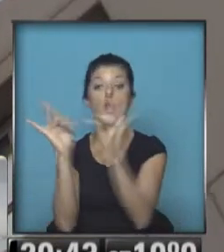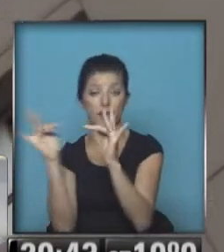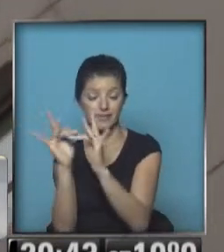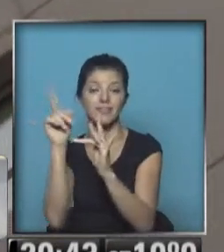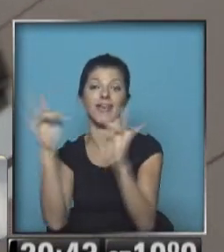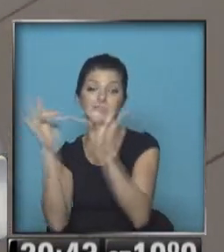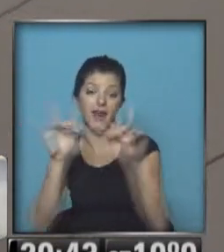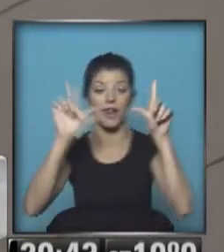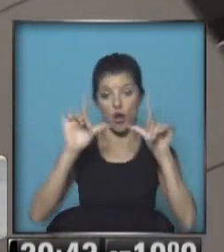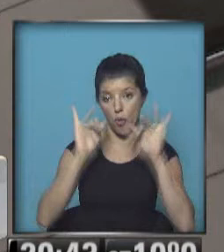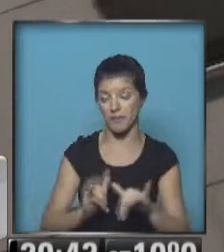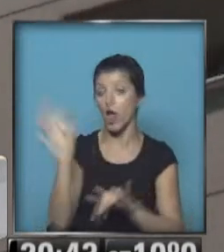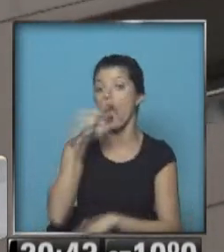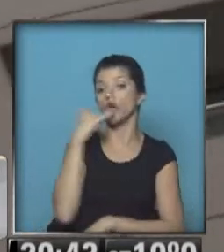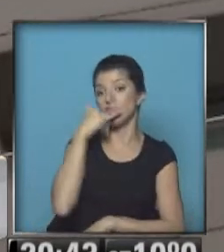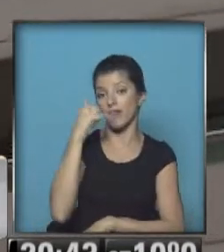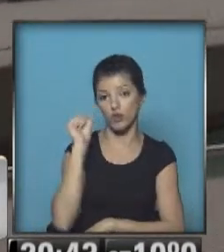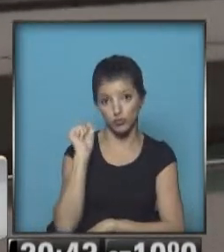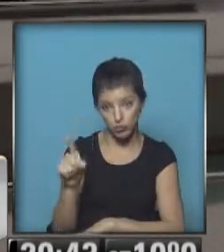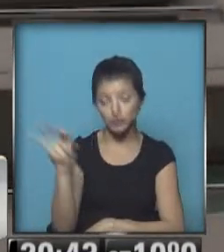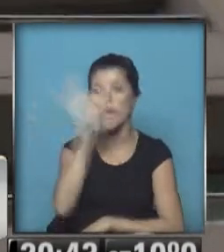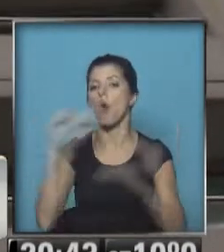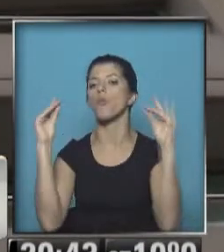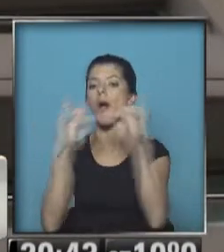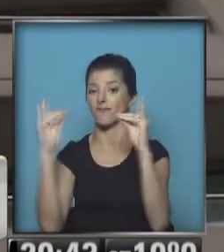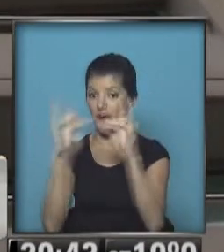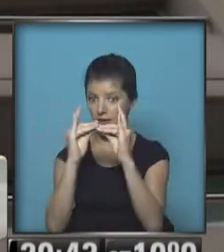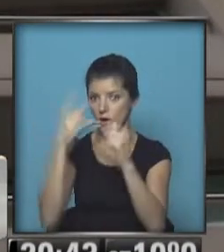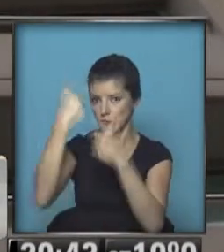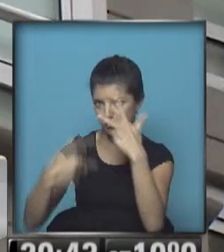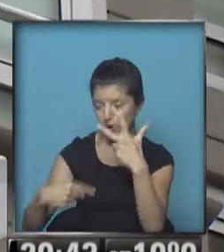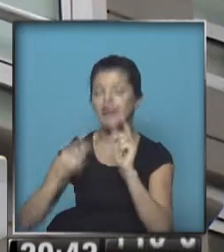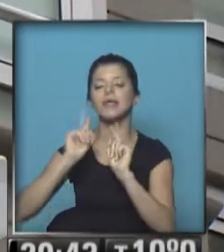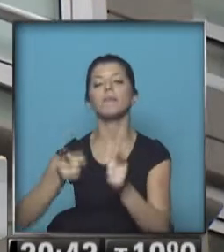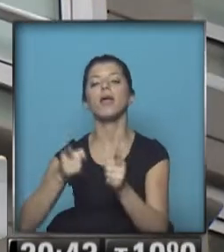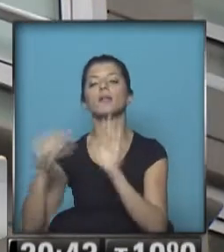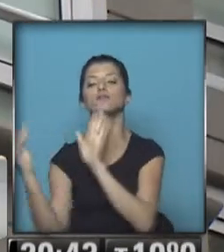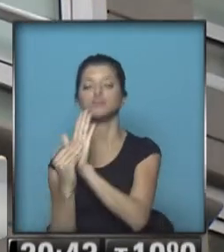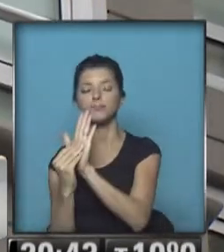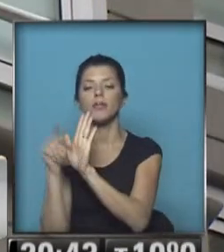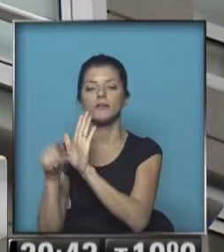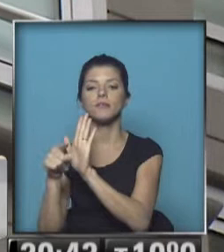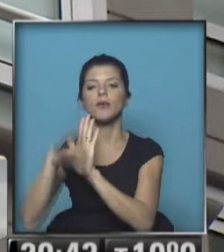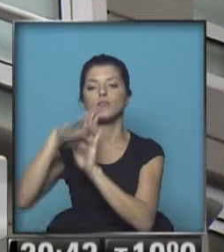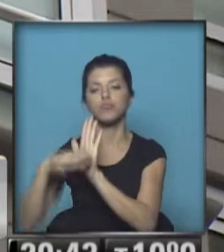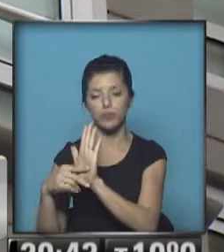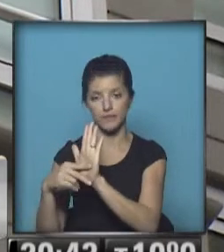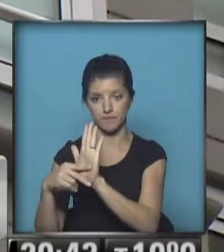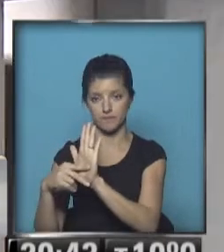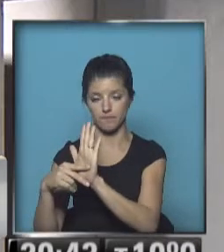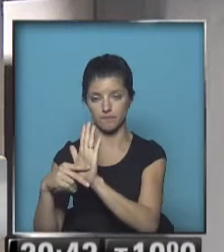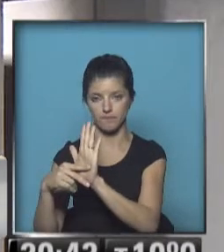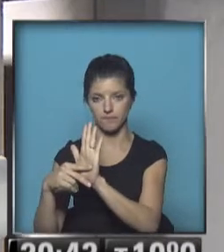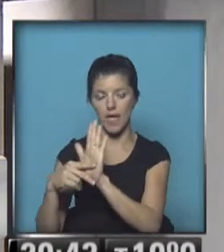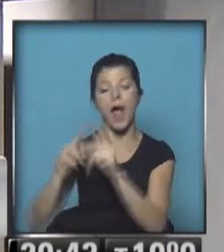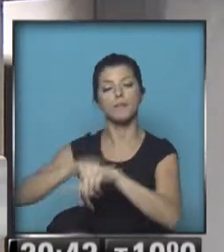las computadoras o teléfonos por cable o Wi-Fi, y además registras las identificaciones de esos dispositivos,